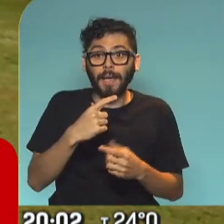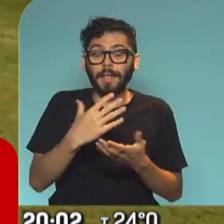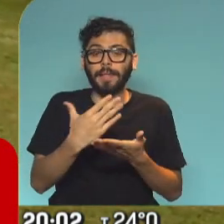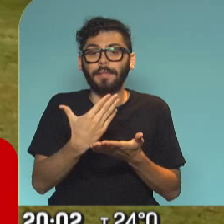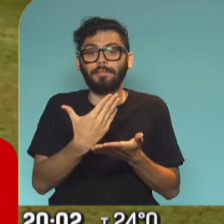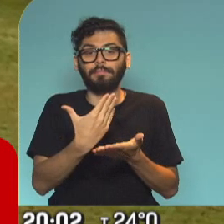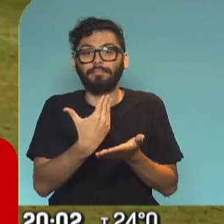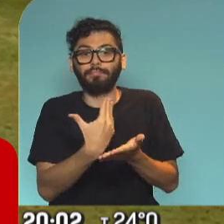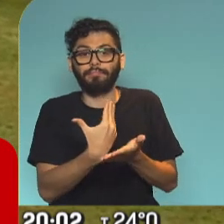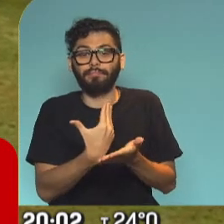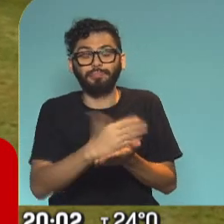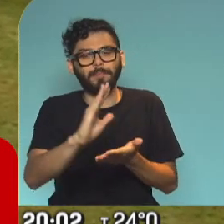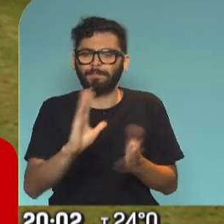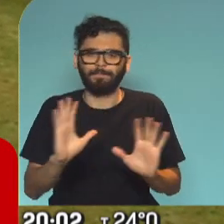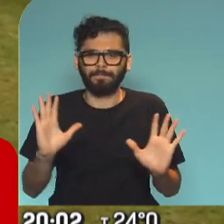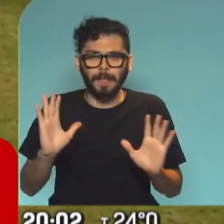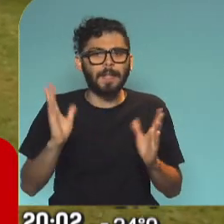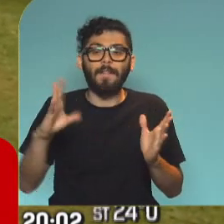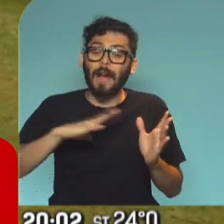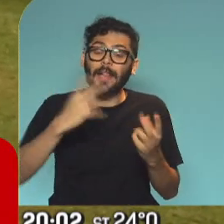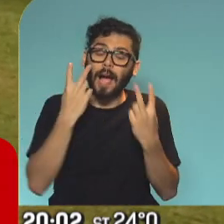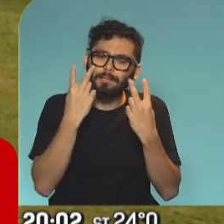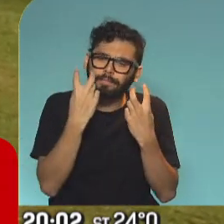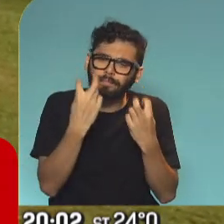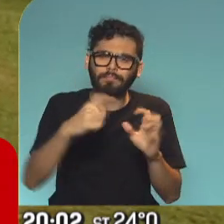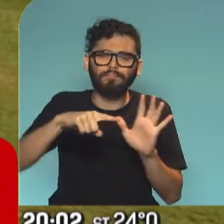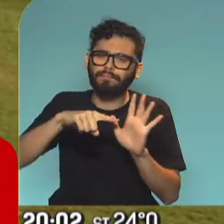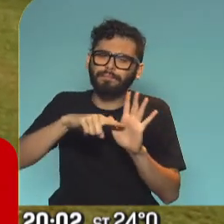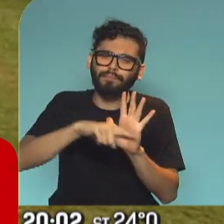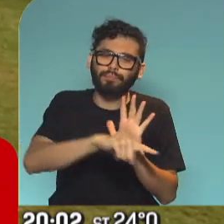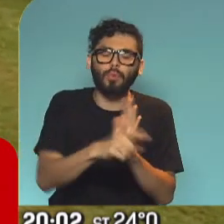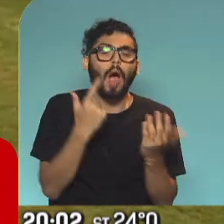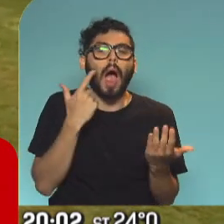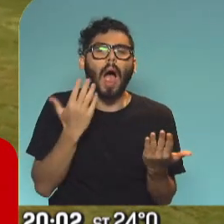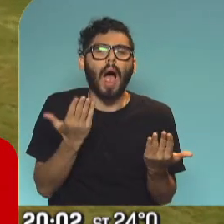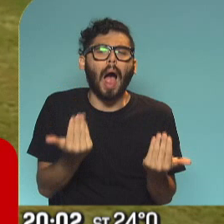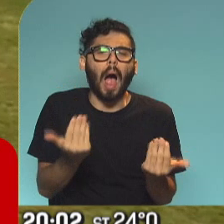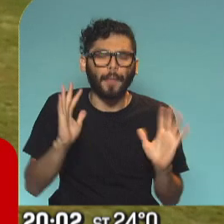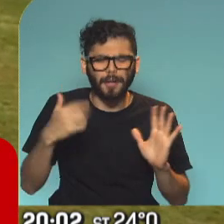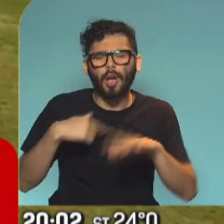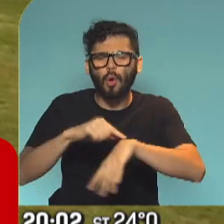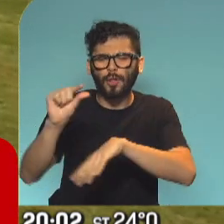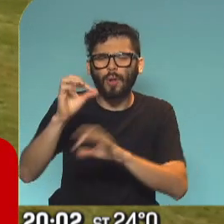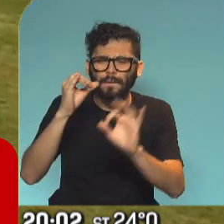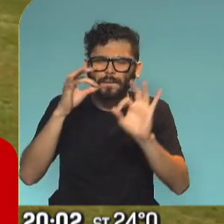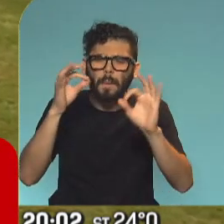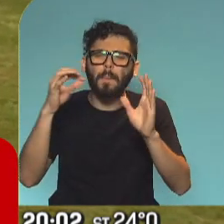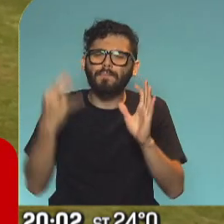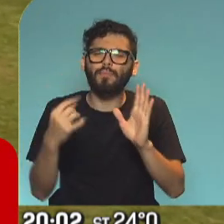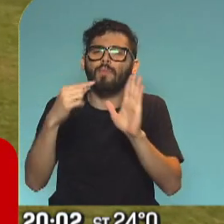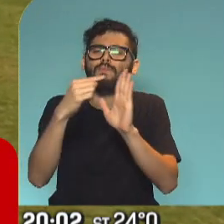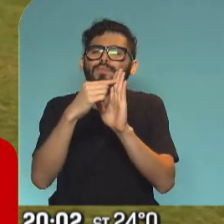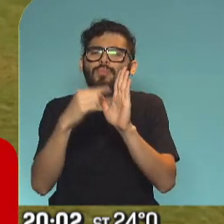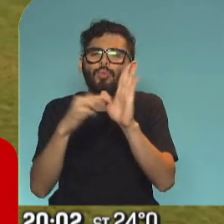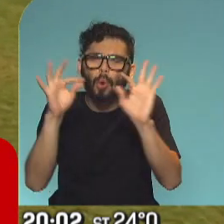investigación no se ha agotado. De manera tal que hay que profundizar la investigación para evaluar, en un ratito vamos a ver en qué puntos en